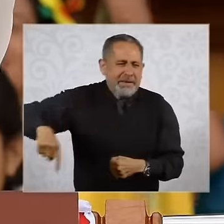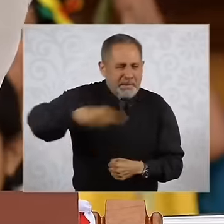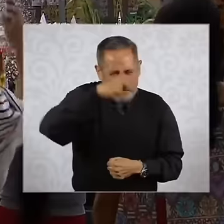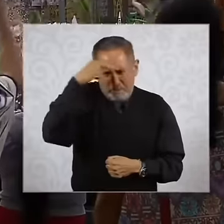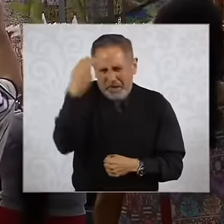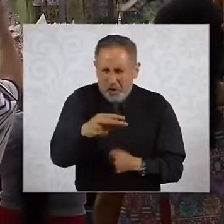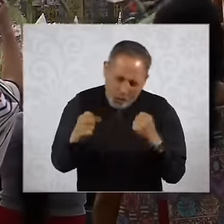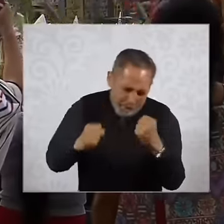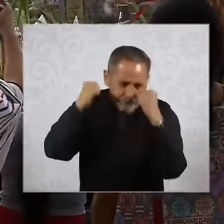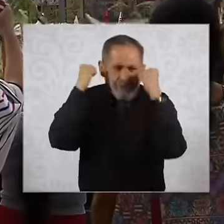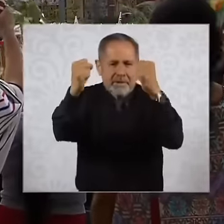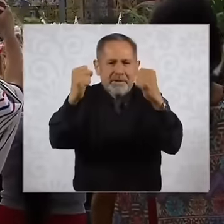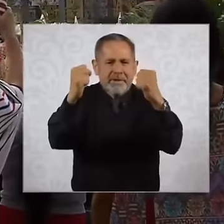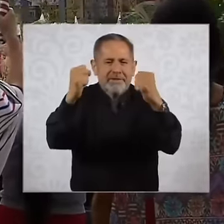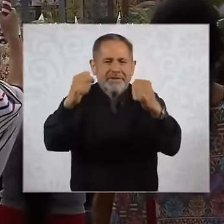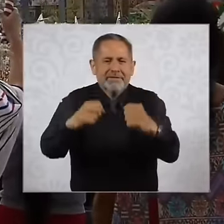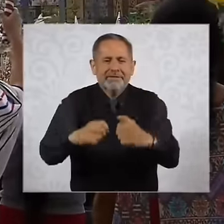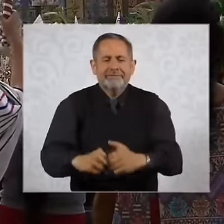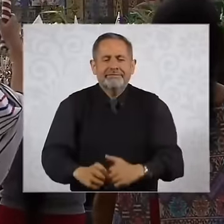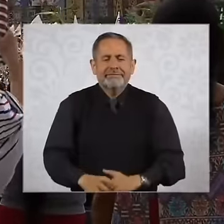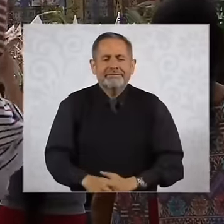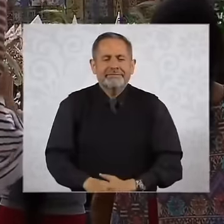México! ¡Viva!